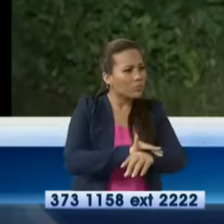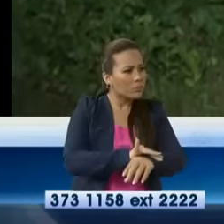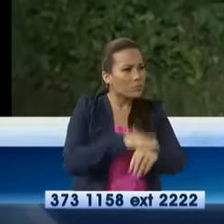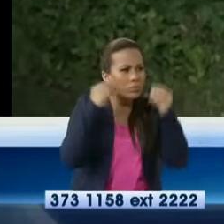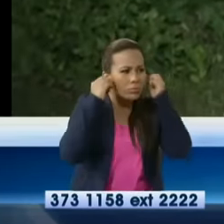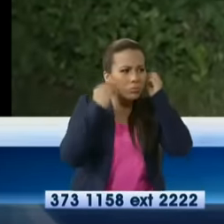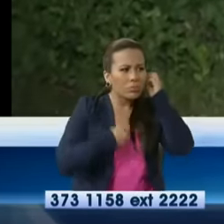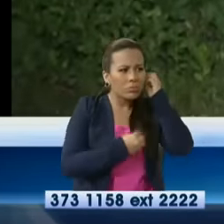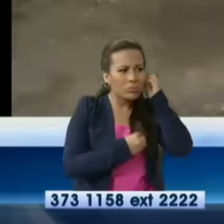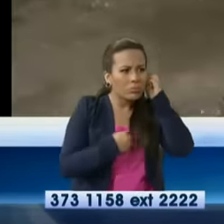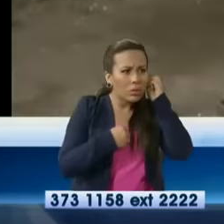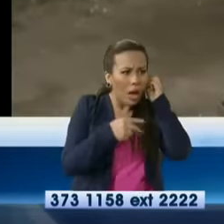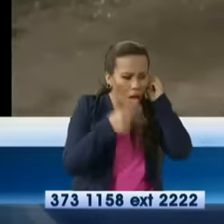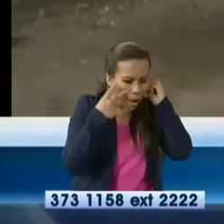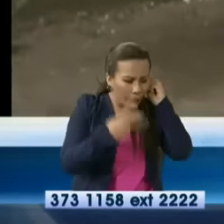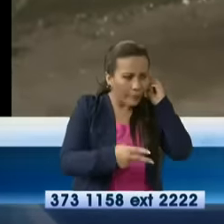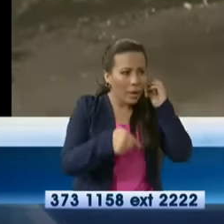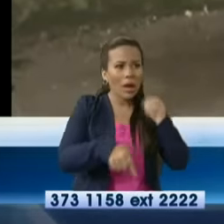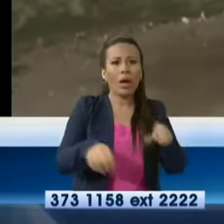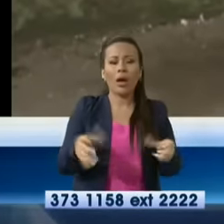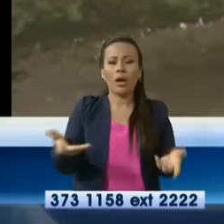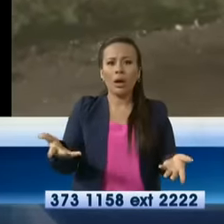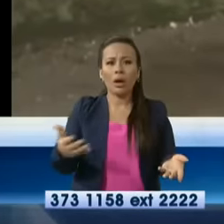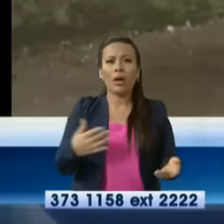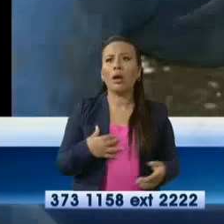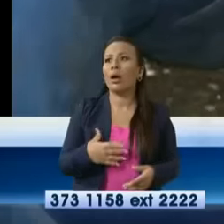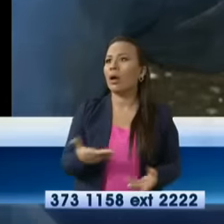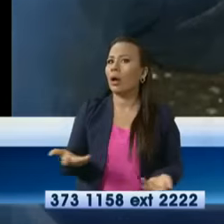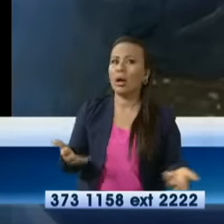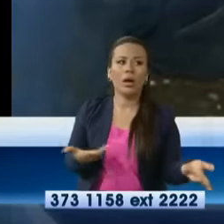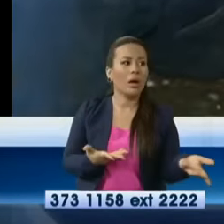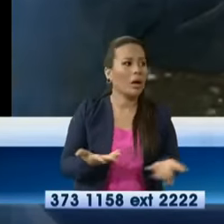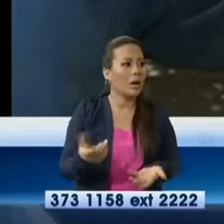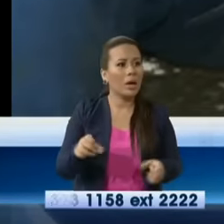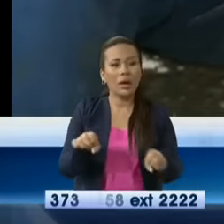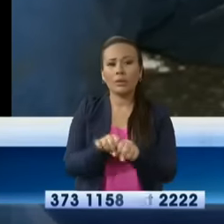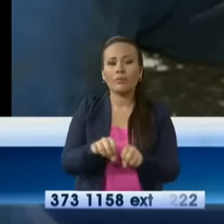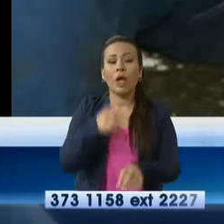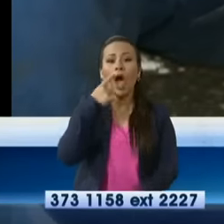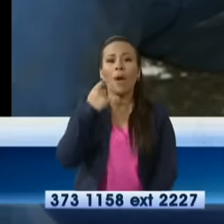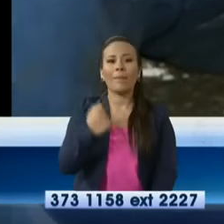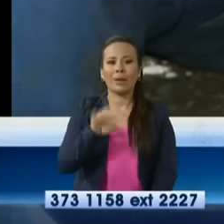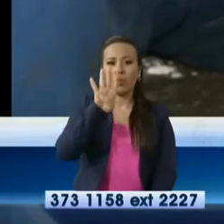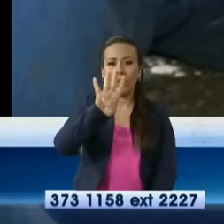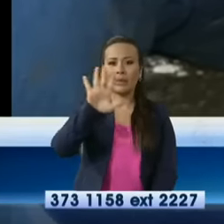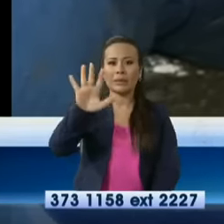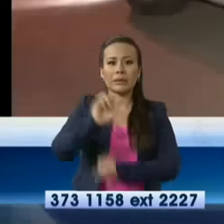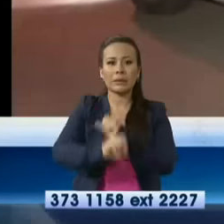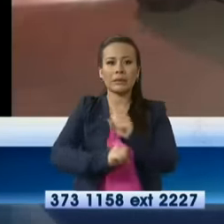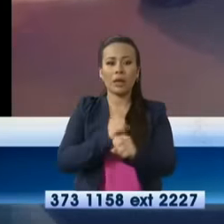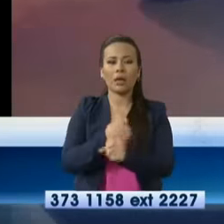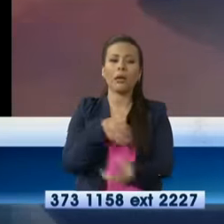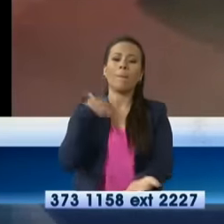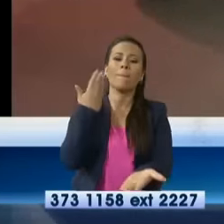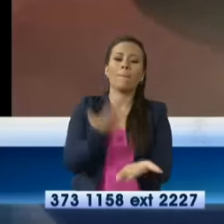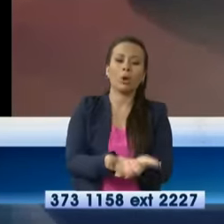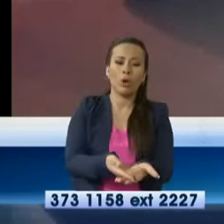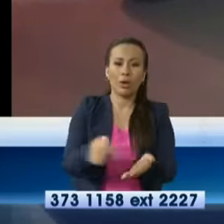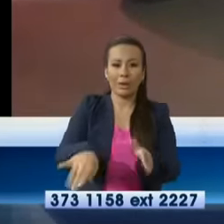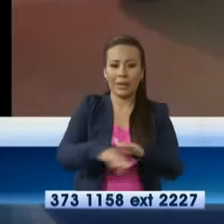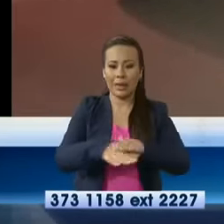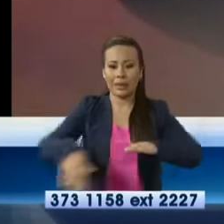Tendido sobre la vereda, inconsciente y descalzo, se encontraba un hombre de 45 años de edad en la intersección